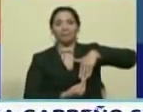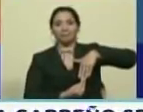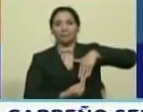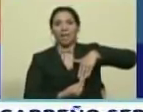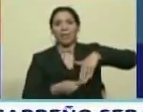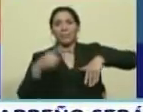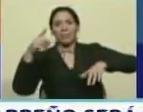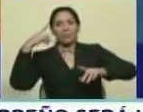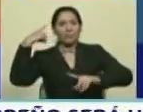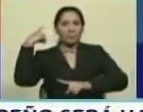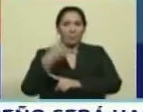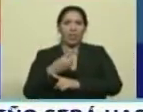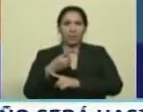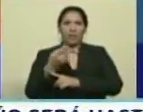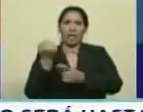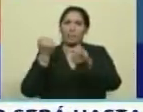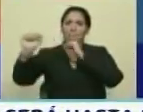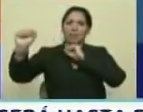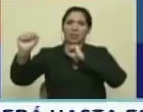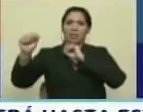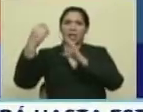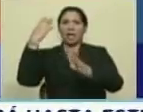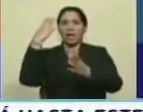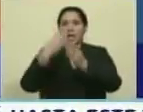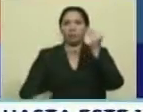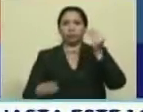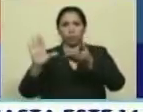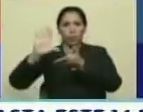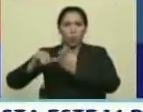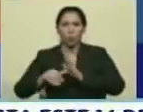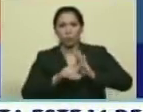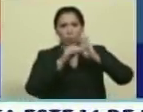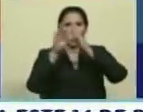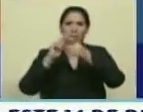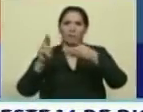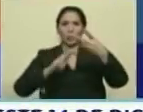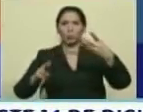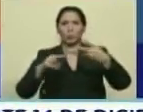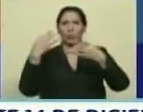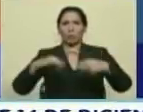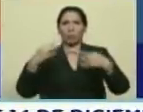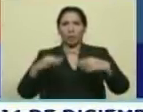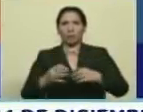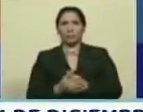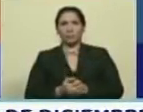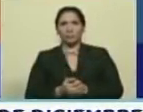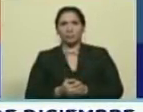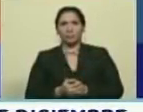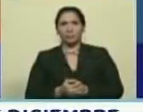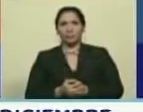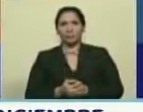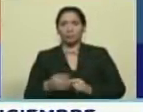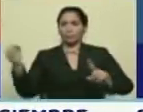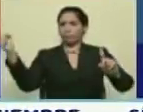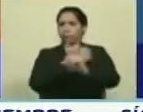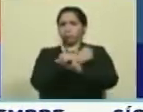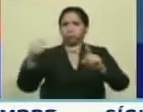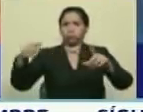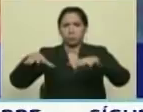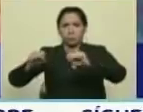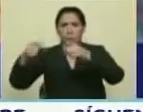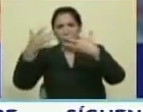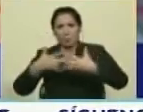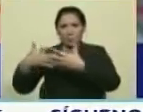nos arrebaten los recursos naturales y nos sometan a su hegemonismo. La agresividad del imperialismo se dirige hoy contra